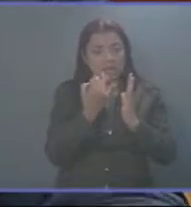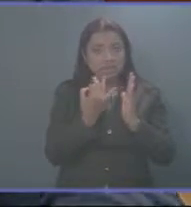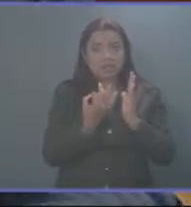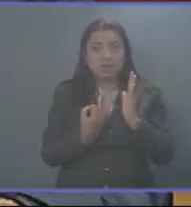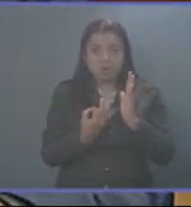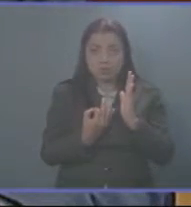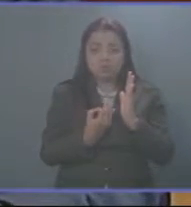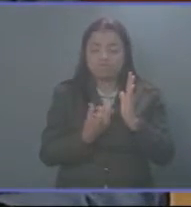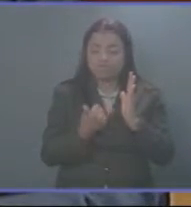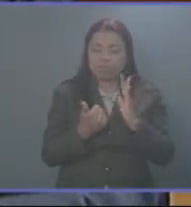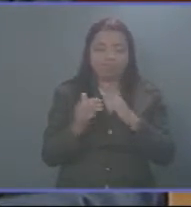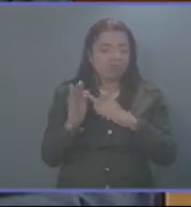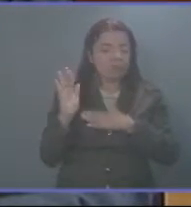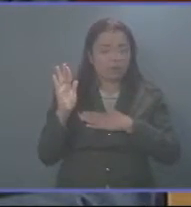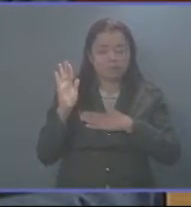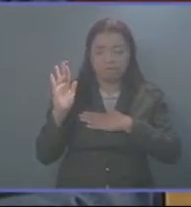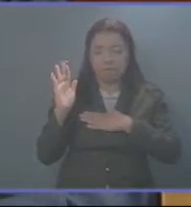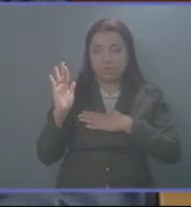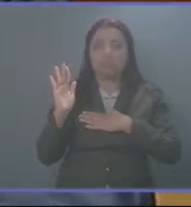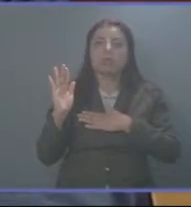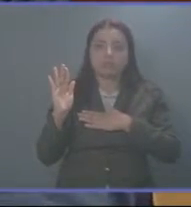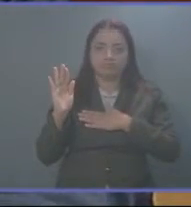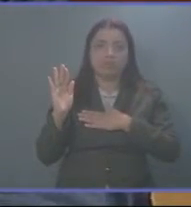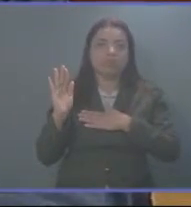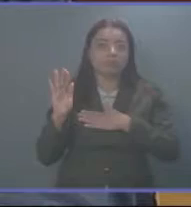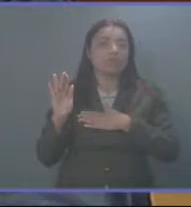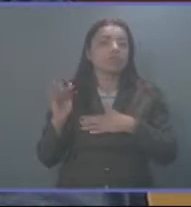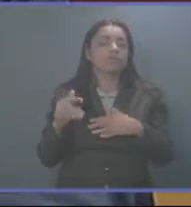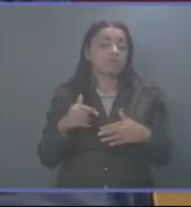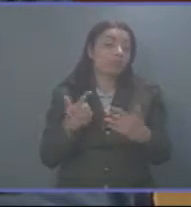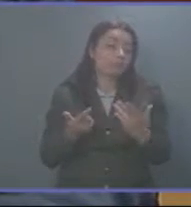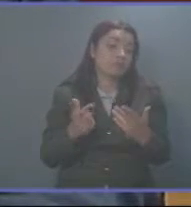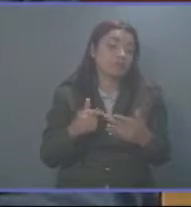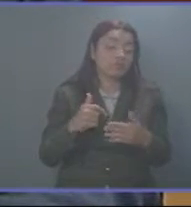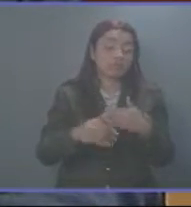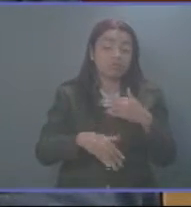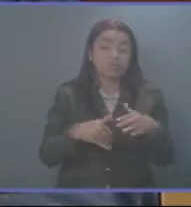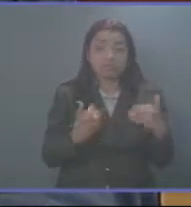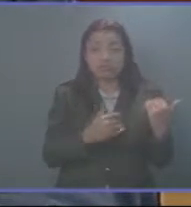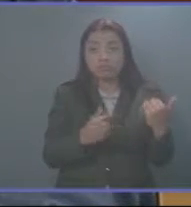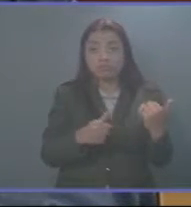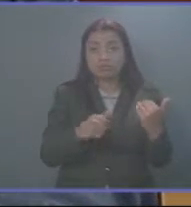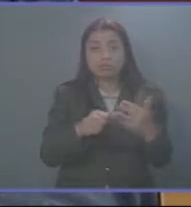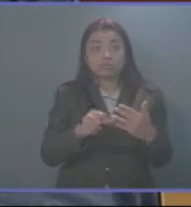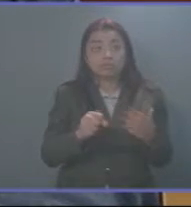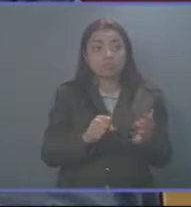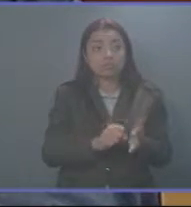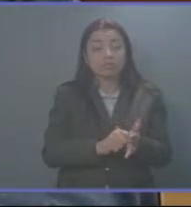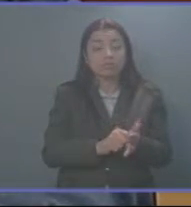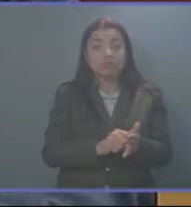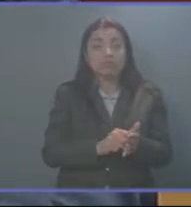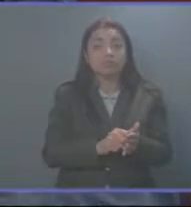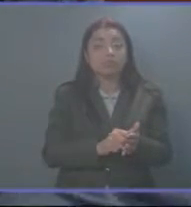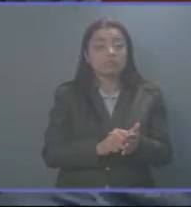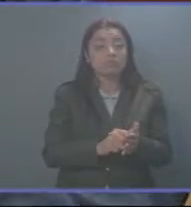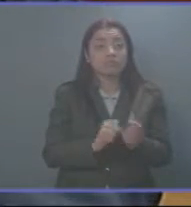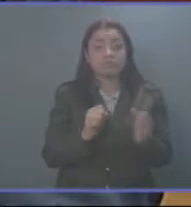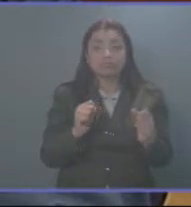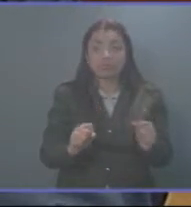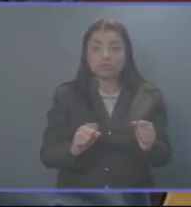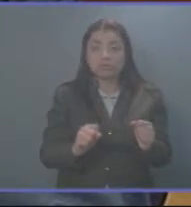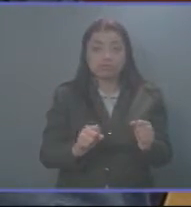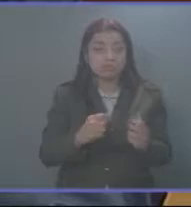de estricto cumplimiento que ya se ha planteado como política de este pleno el otorgamiento de